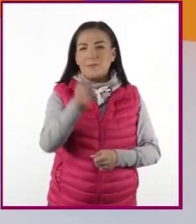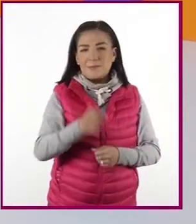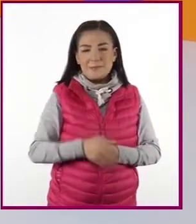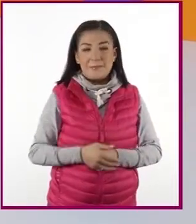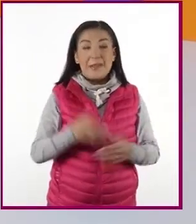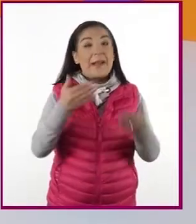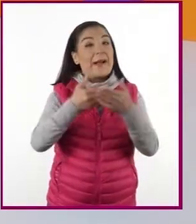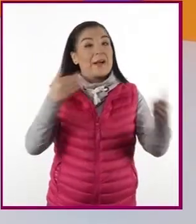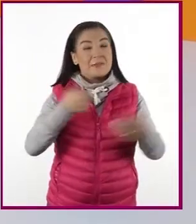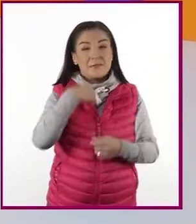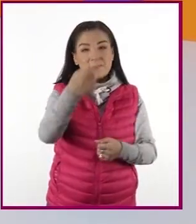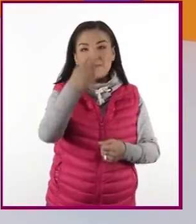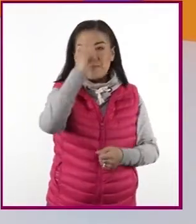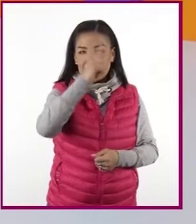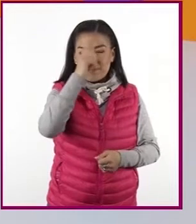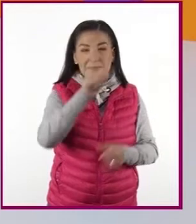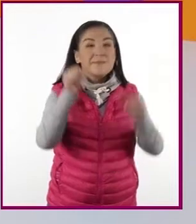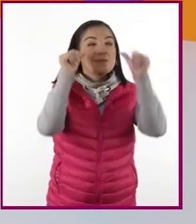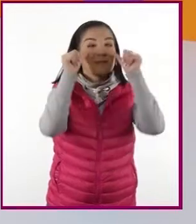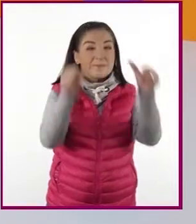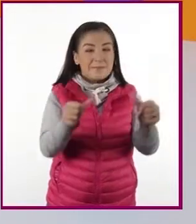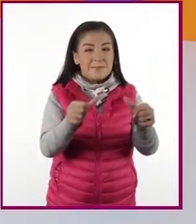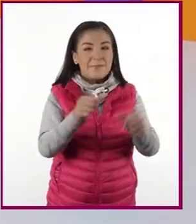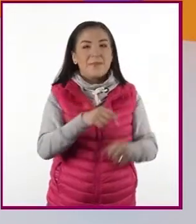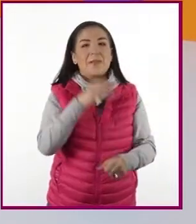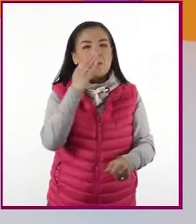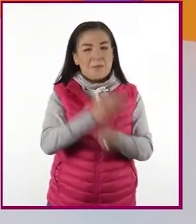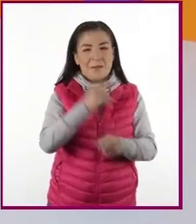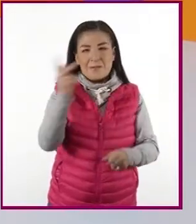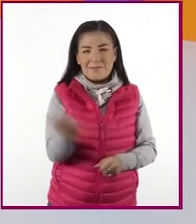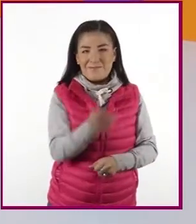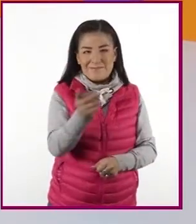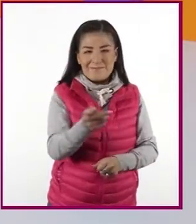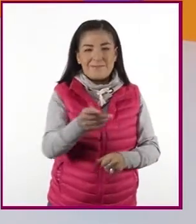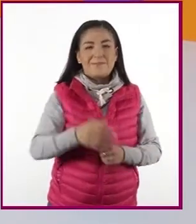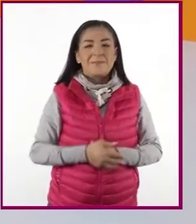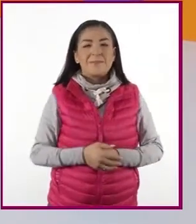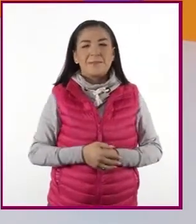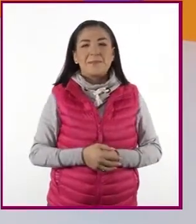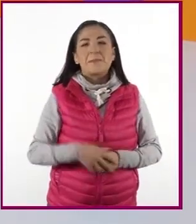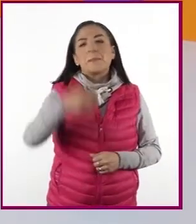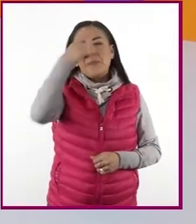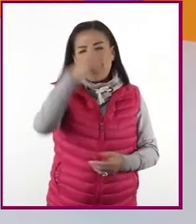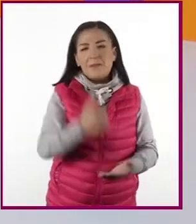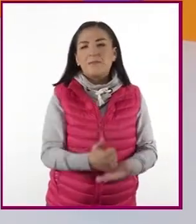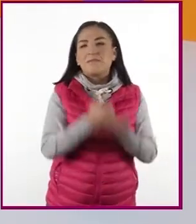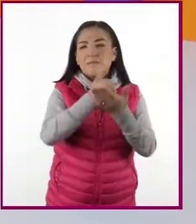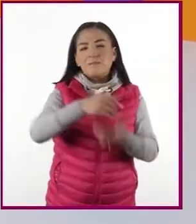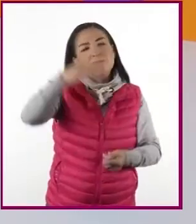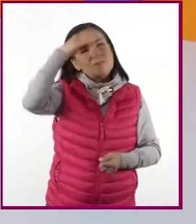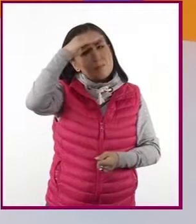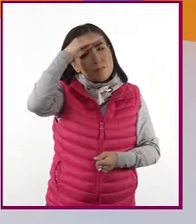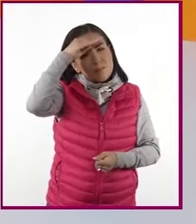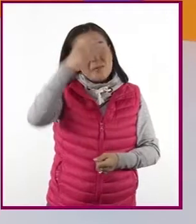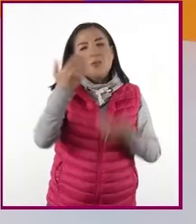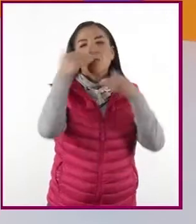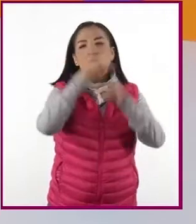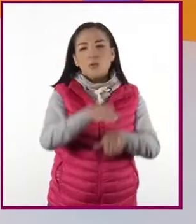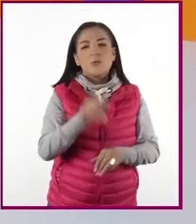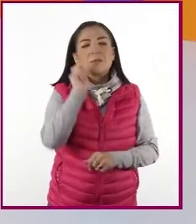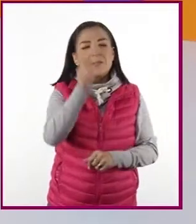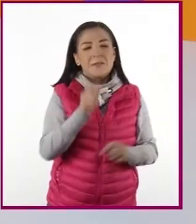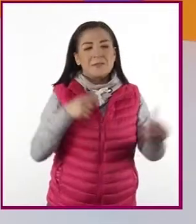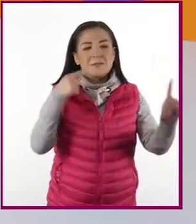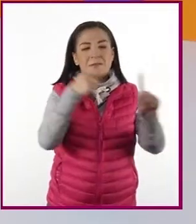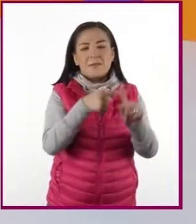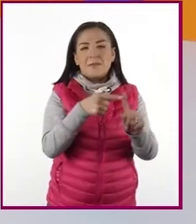presten atención a las siguientes preguntas que nos ayudarán a reflexionar acerca del propósito de este tipo